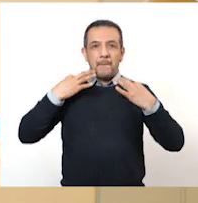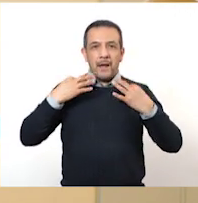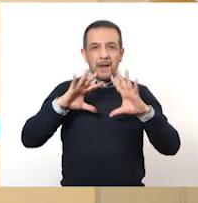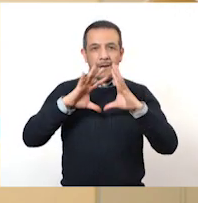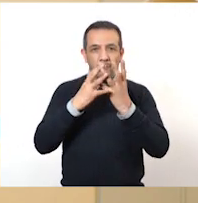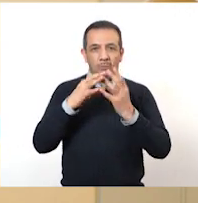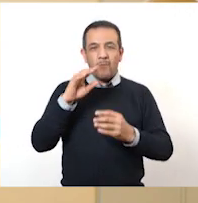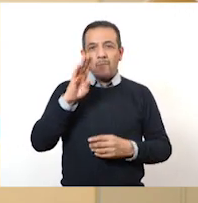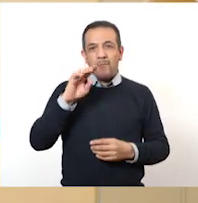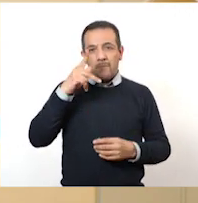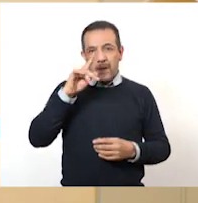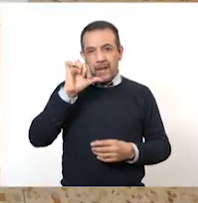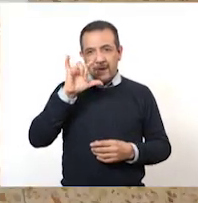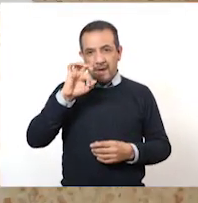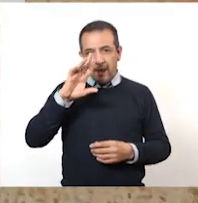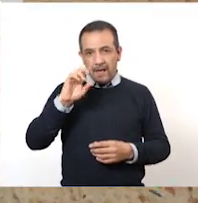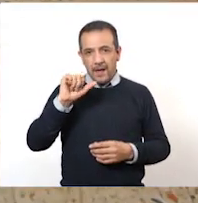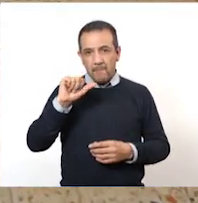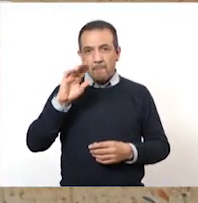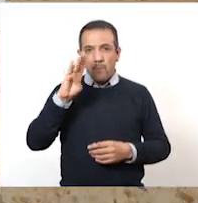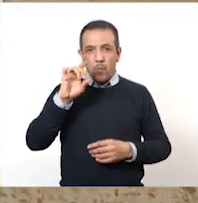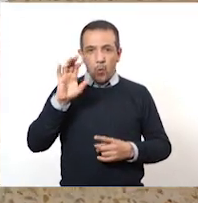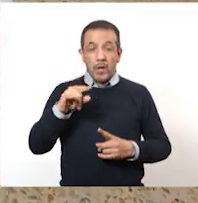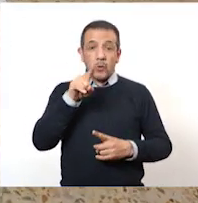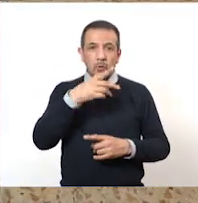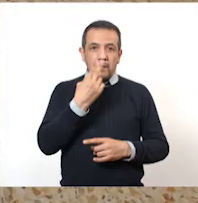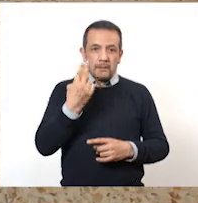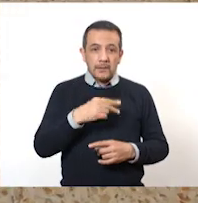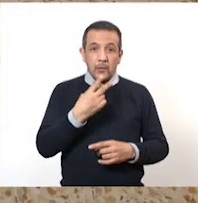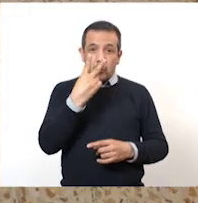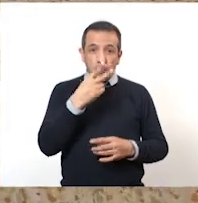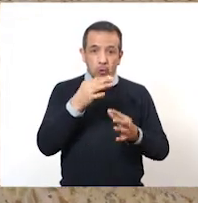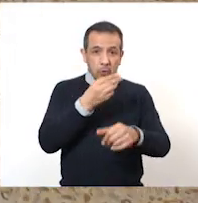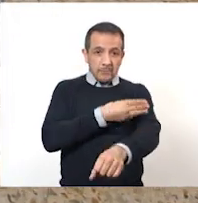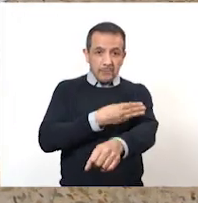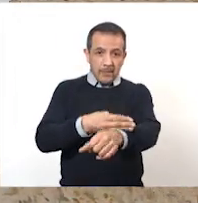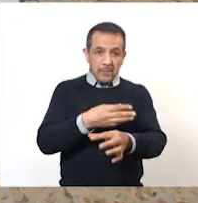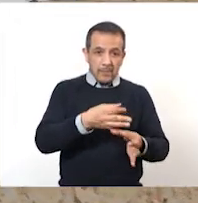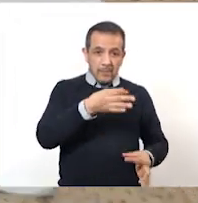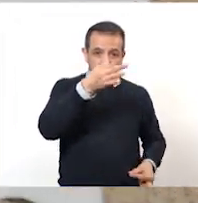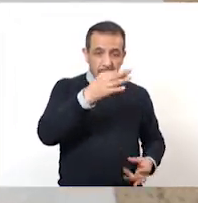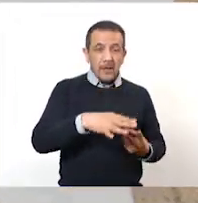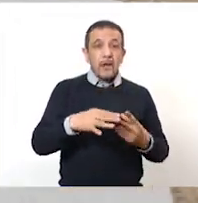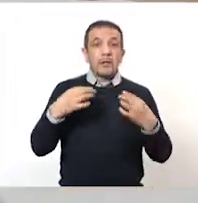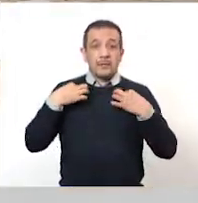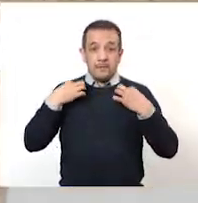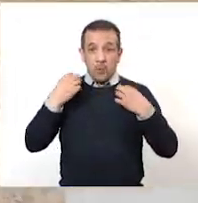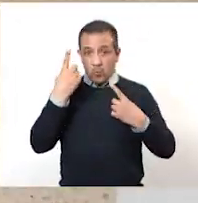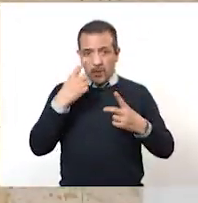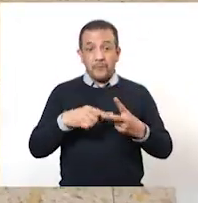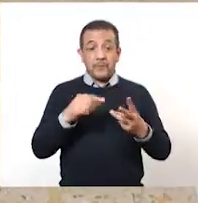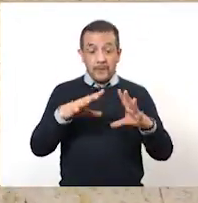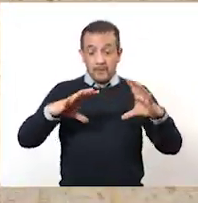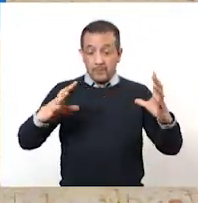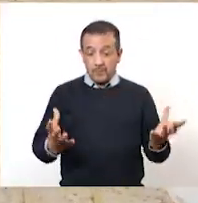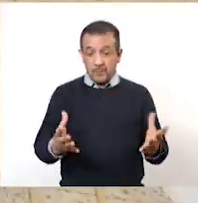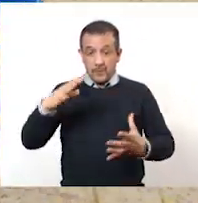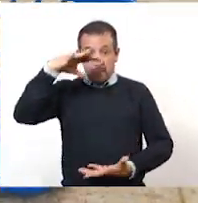Ball. Para este juego solo necesitas dos palitos y una playera, cestos de